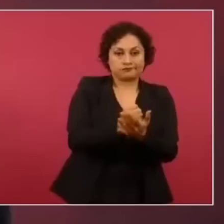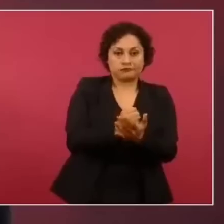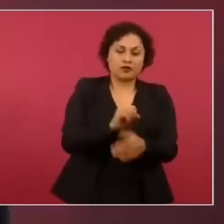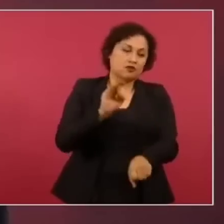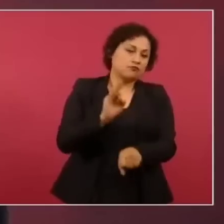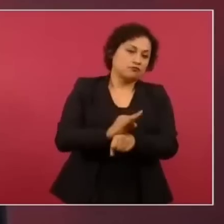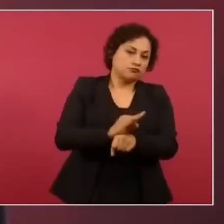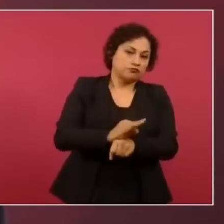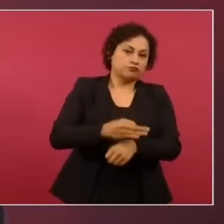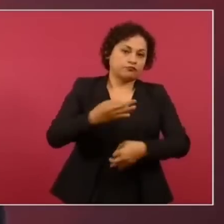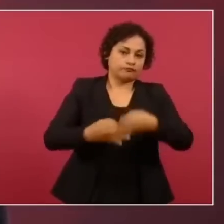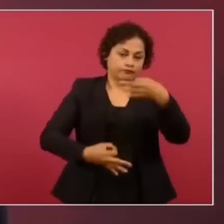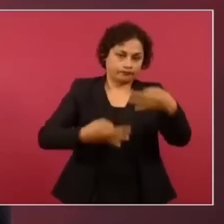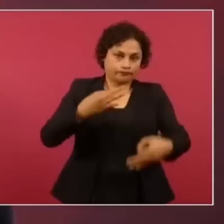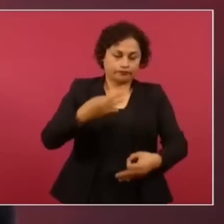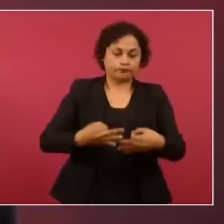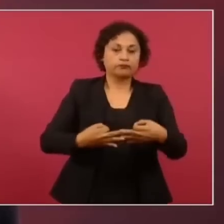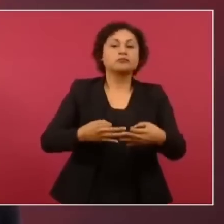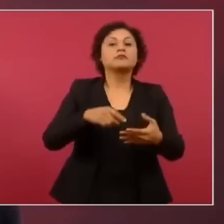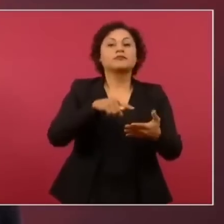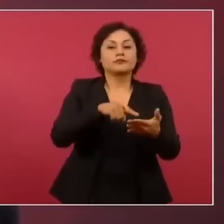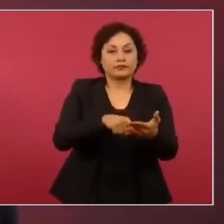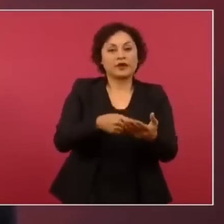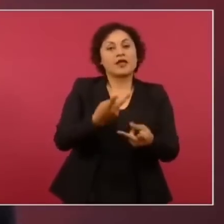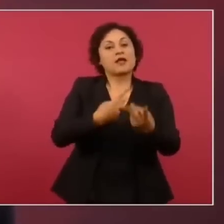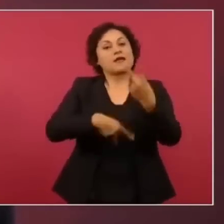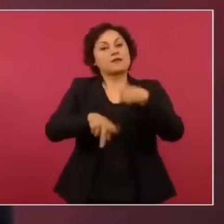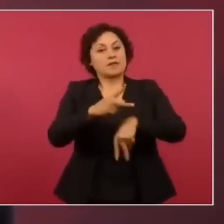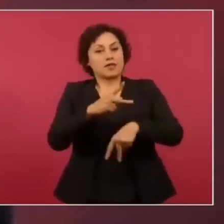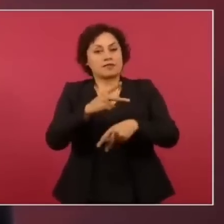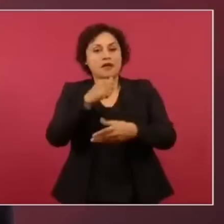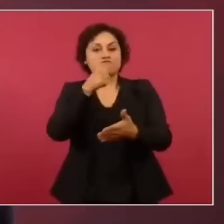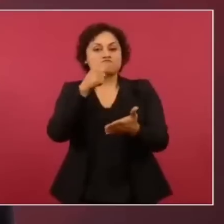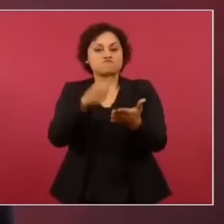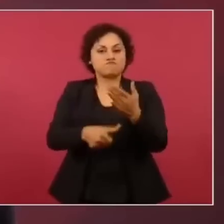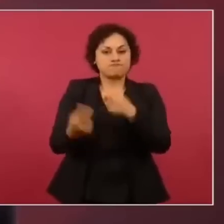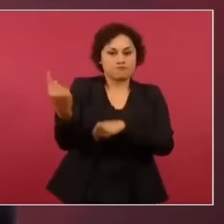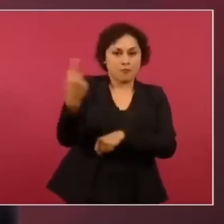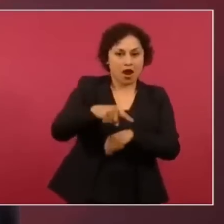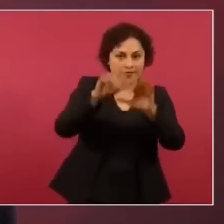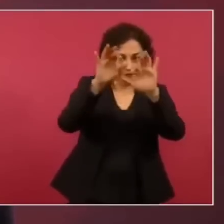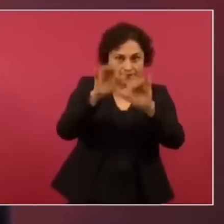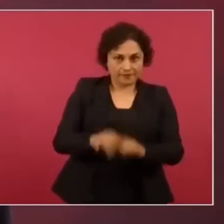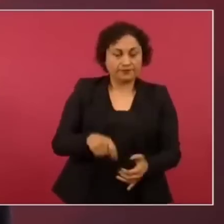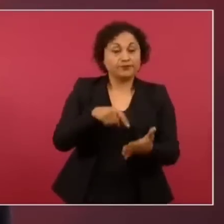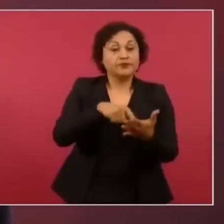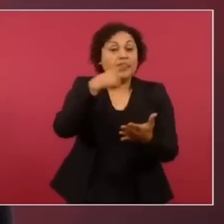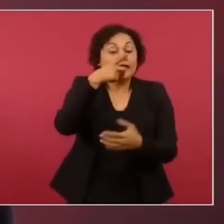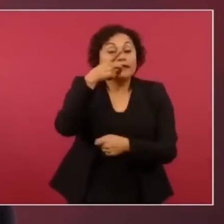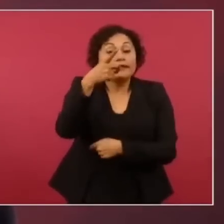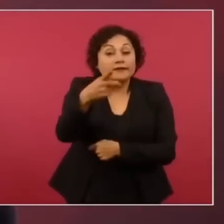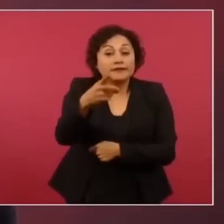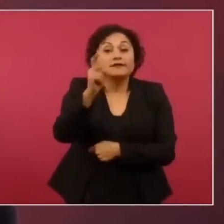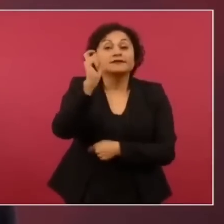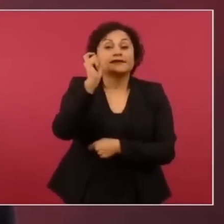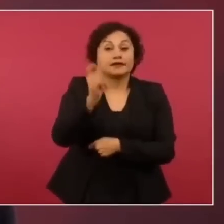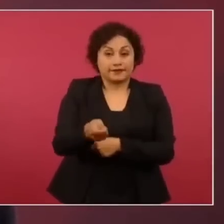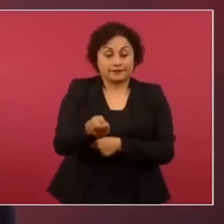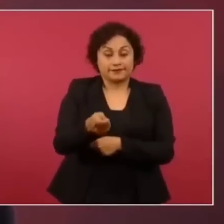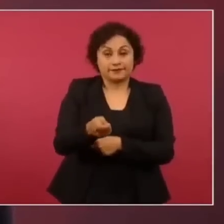una tesis. Esa tesis dice que